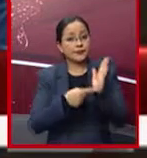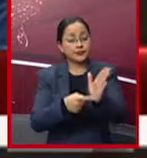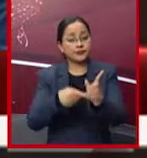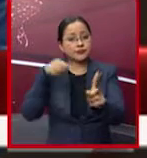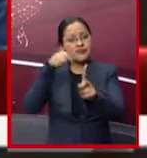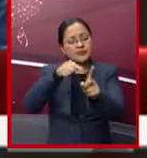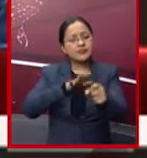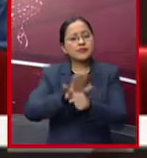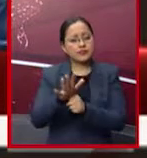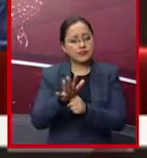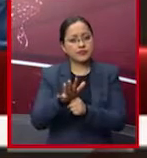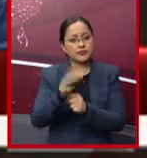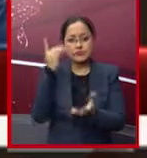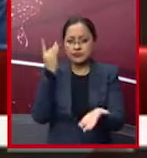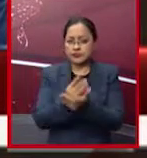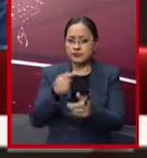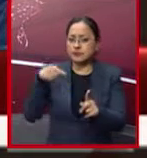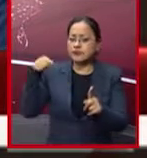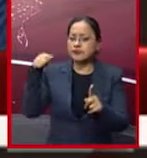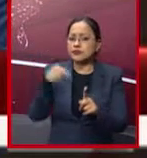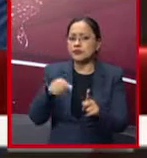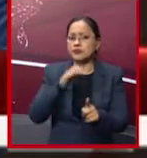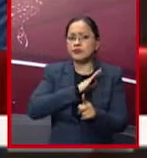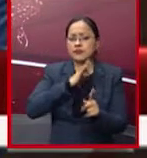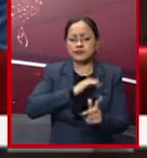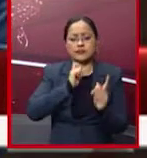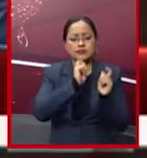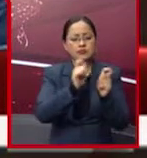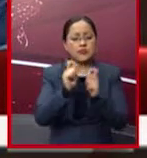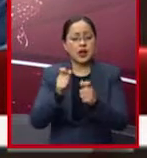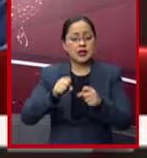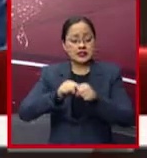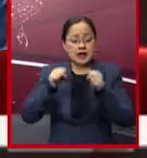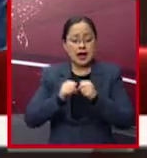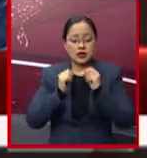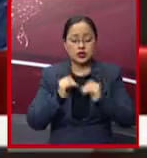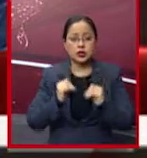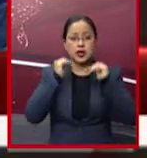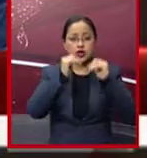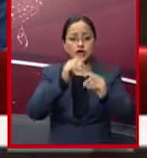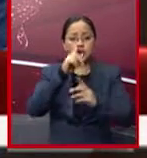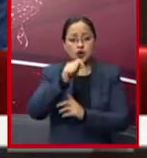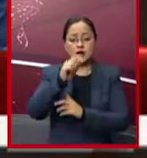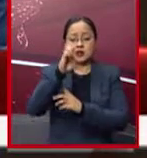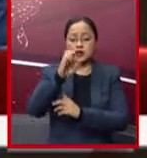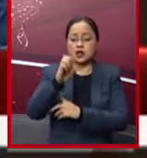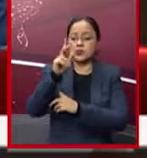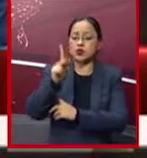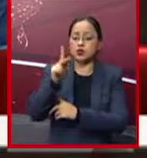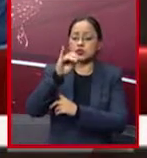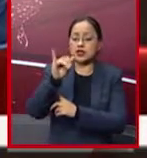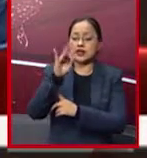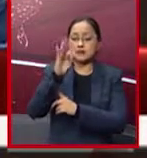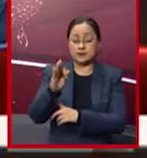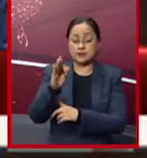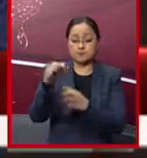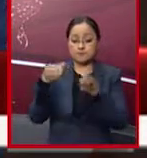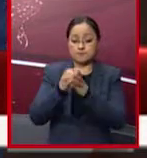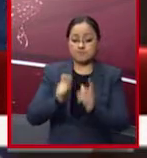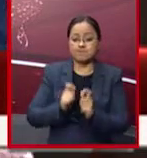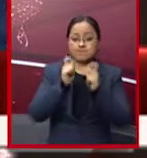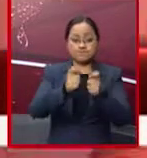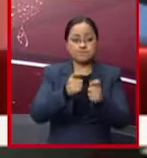como fin único dotar a los integrantes de la Sala Superior del Tribunal Electoral del Poder Judicial de la Federación